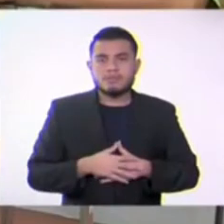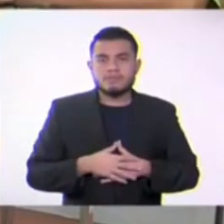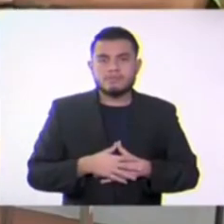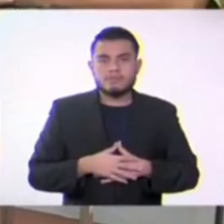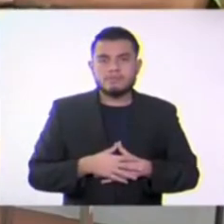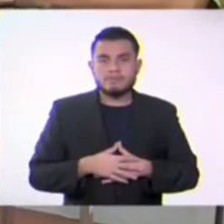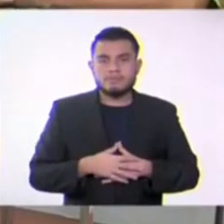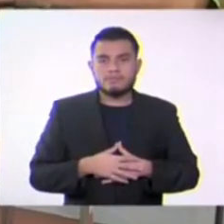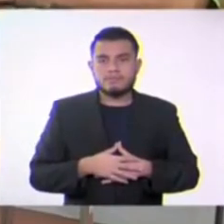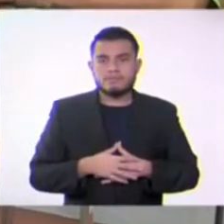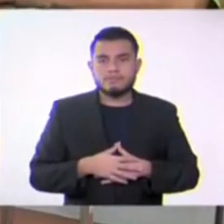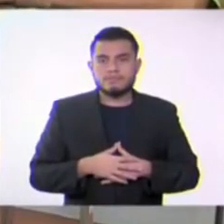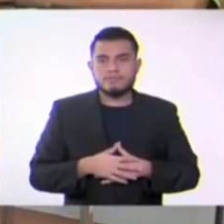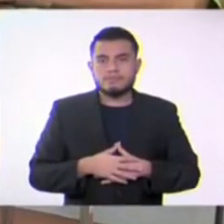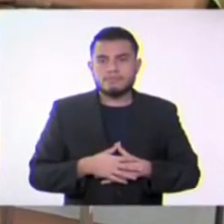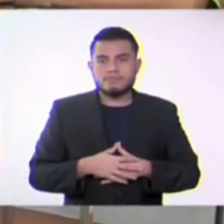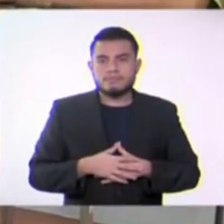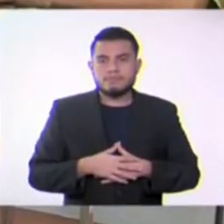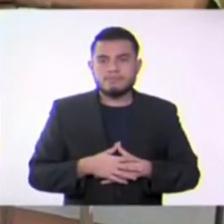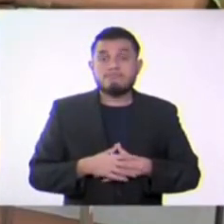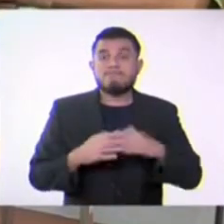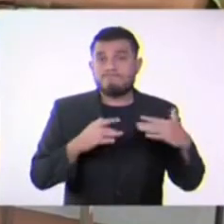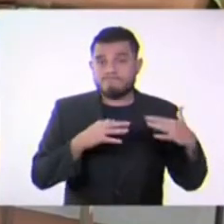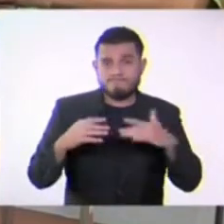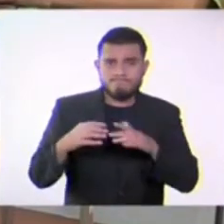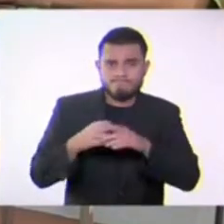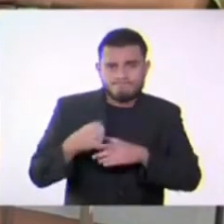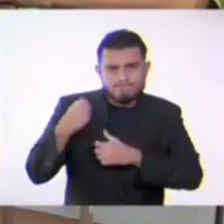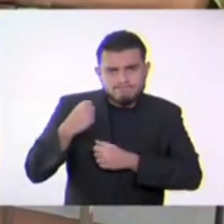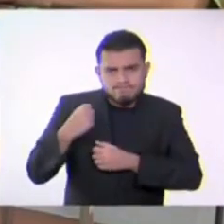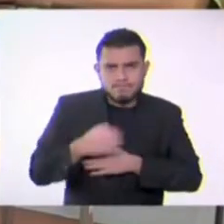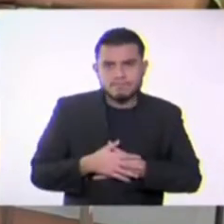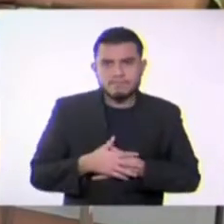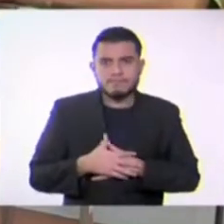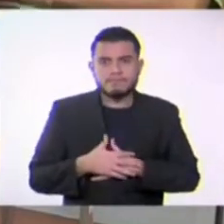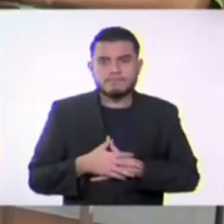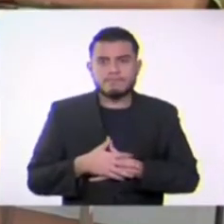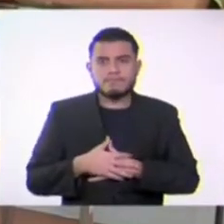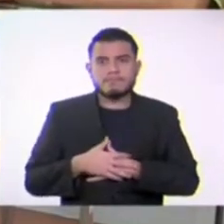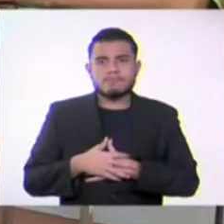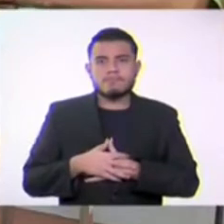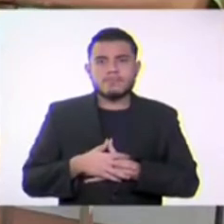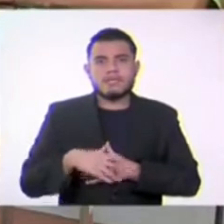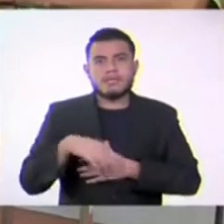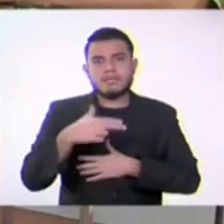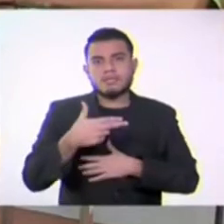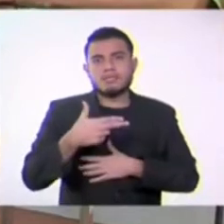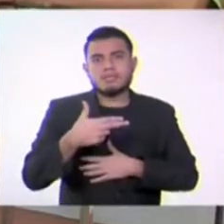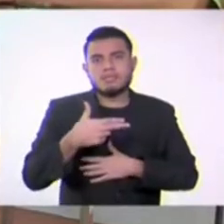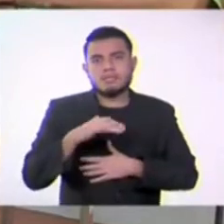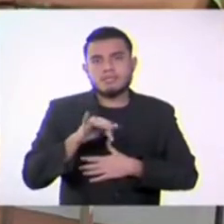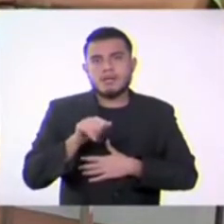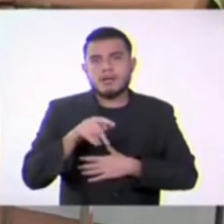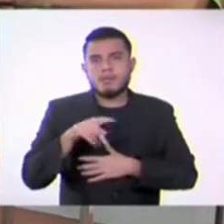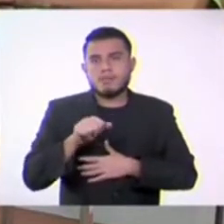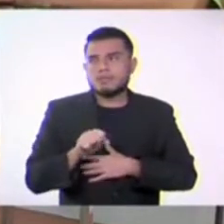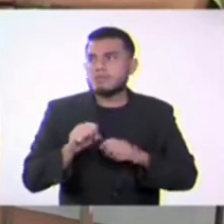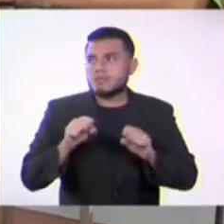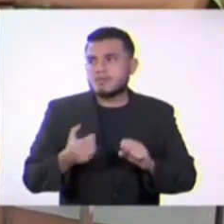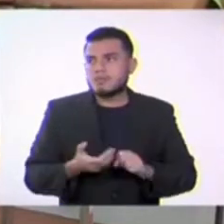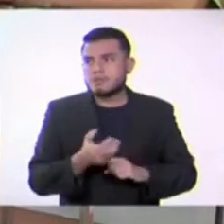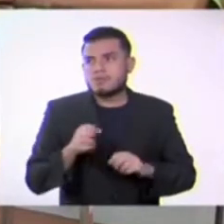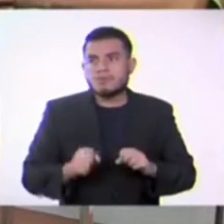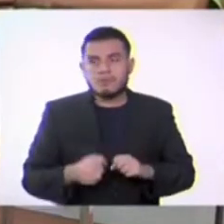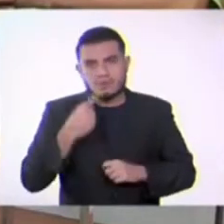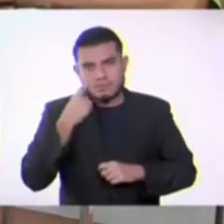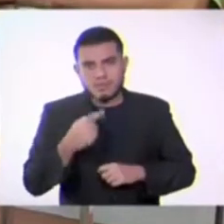van a conformar la guerrilla zapatista en el estado de Chiapas. ¿Y qué reflexión podemos sacar de esto,